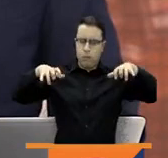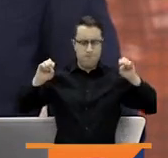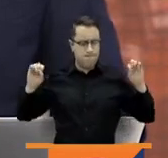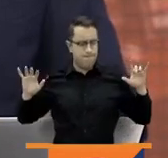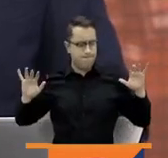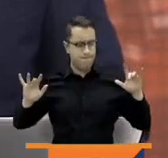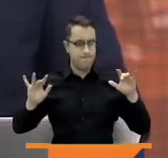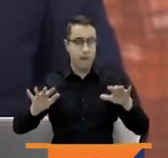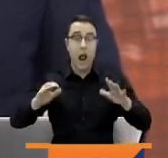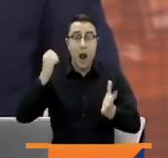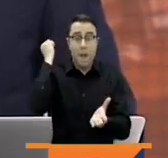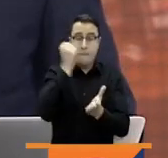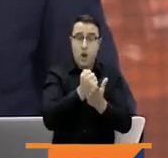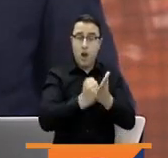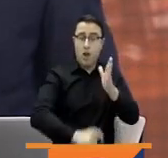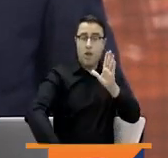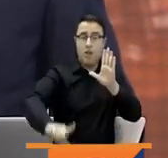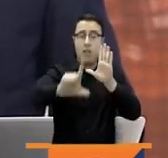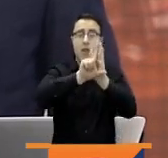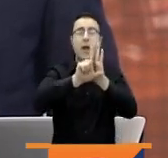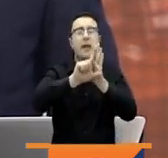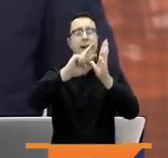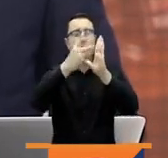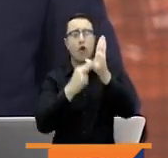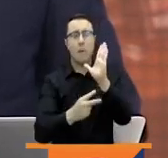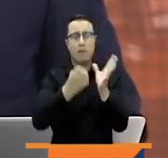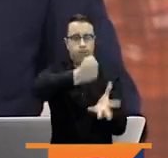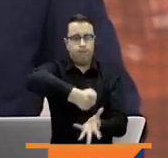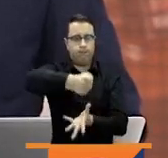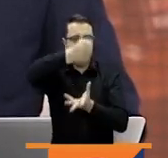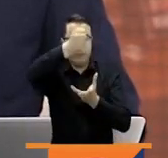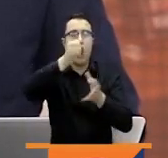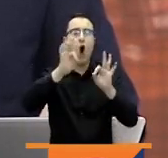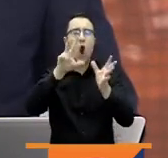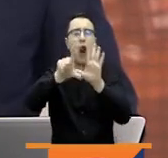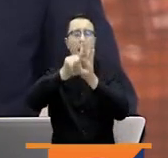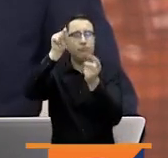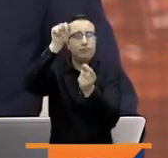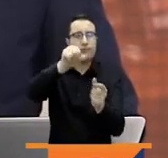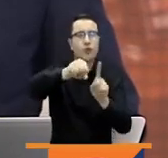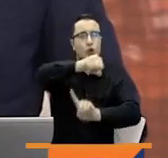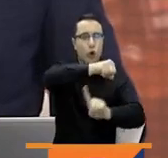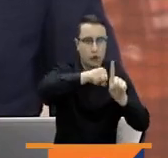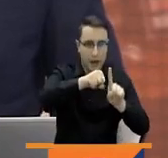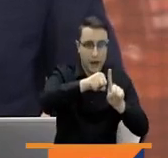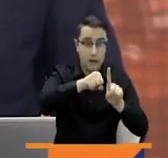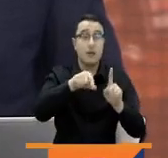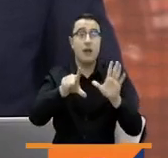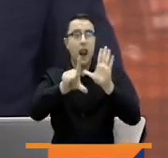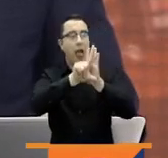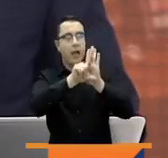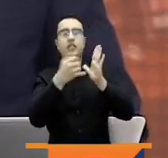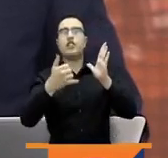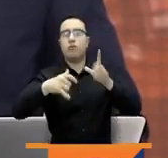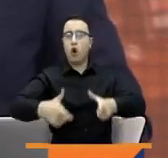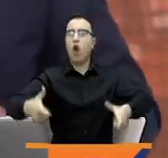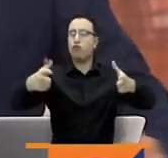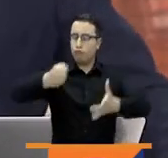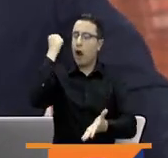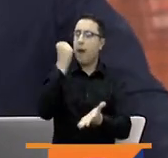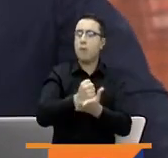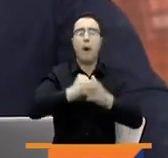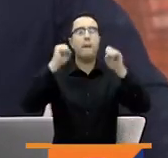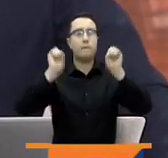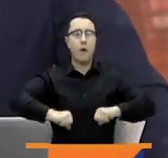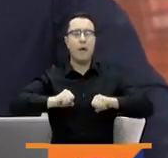reforma tributaria o ley de inversión social. En total son 64 artículos que buscan entregarle recursos al gobierno nacional para tapar